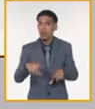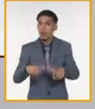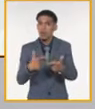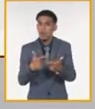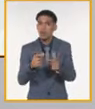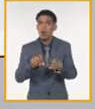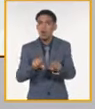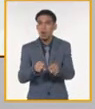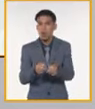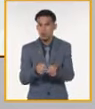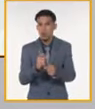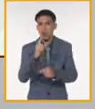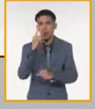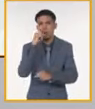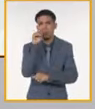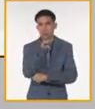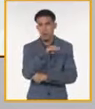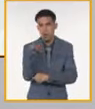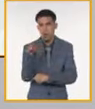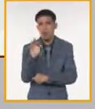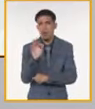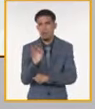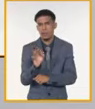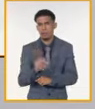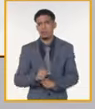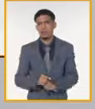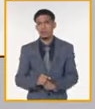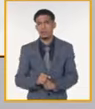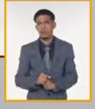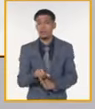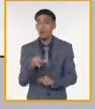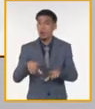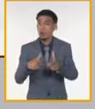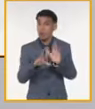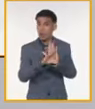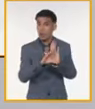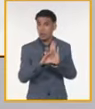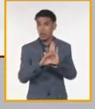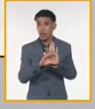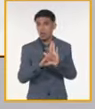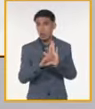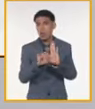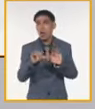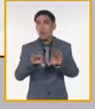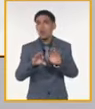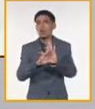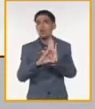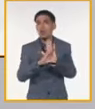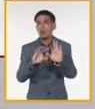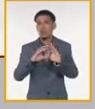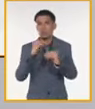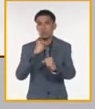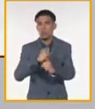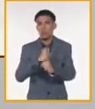refrendadas en normas de de Rango superior como es el código de de de